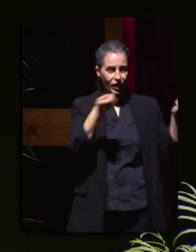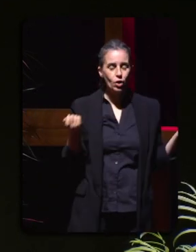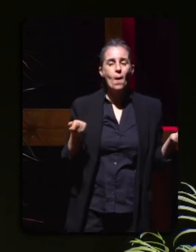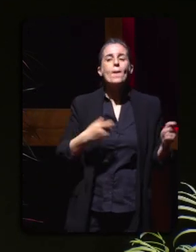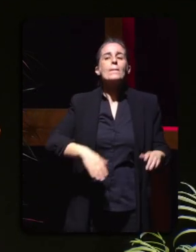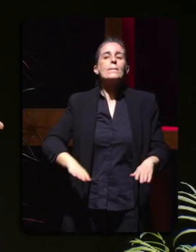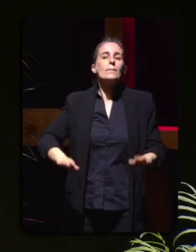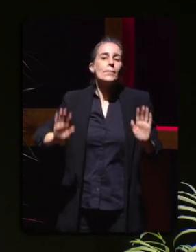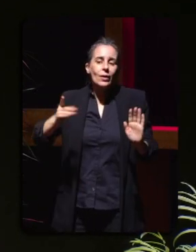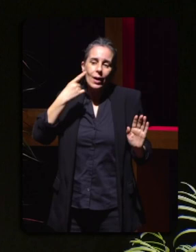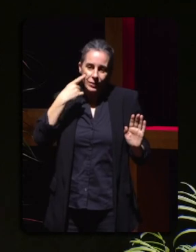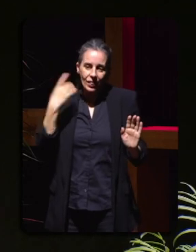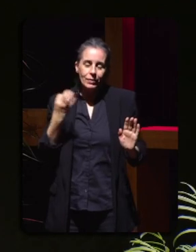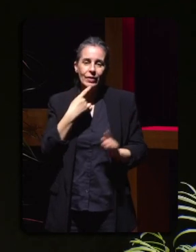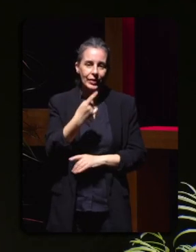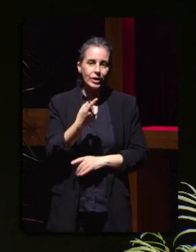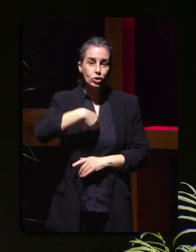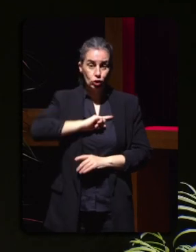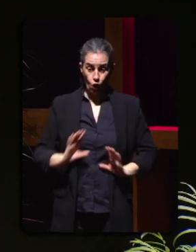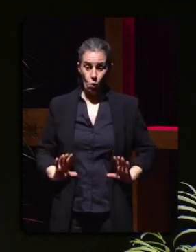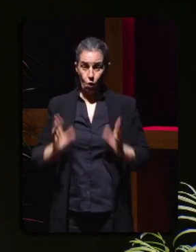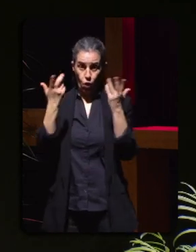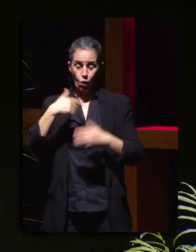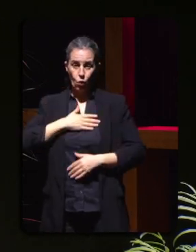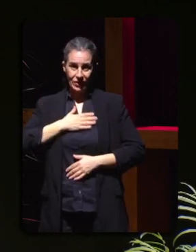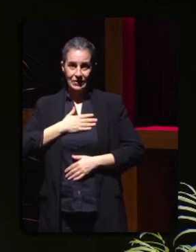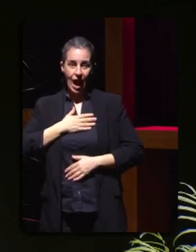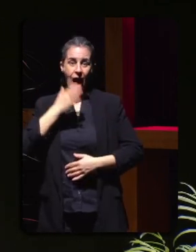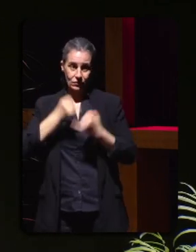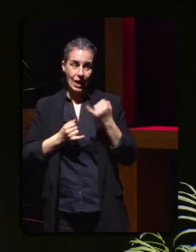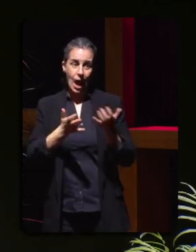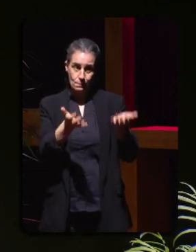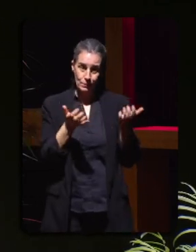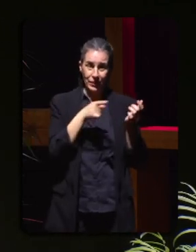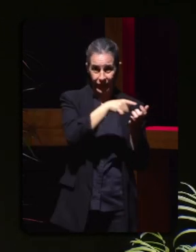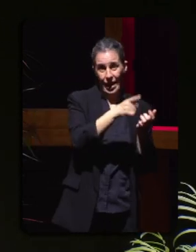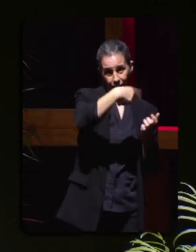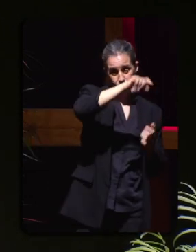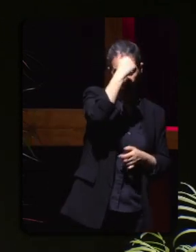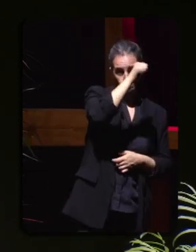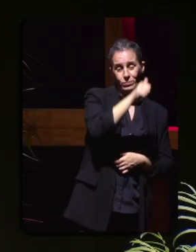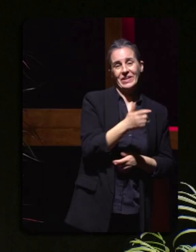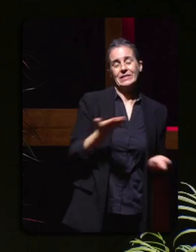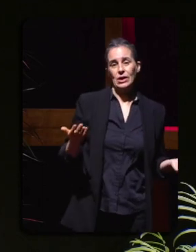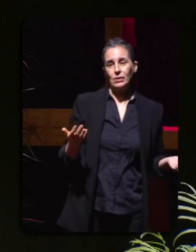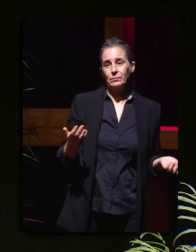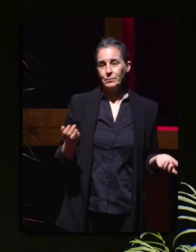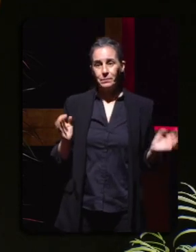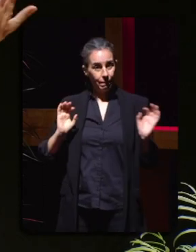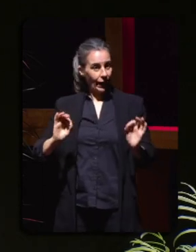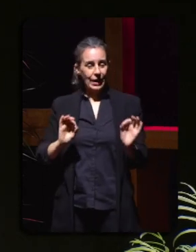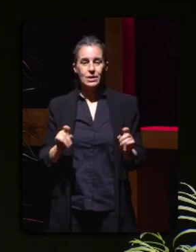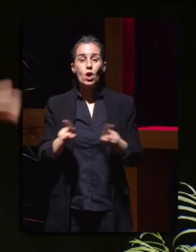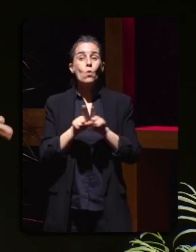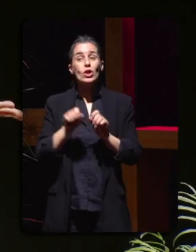que cuando Que bueno que nuestra Revolución no me extraña que diga tosar que no le quitemos los privilegios Claro si es que esto Esto es como